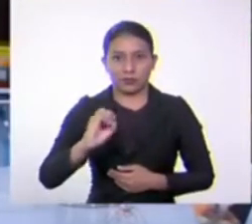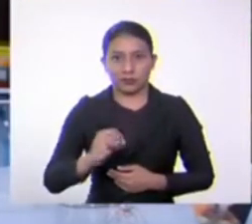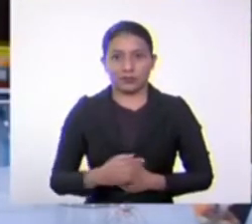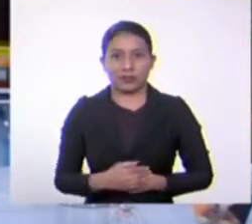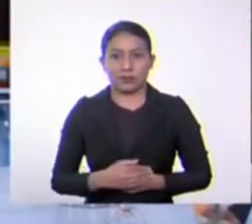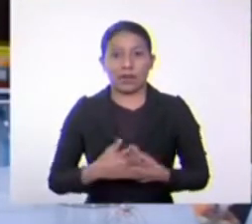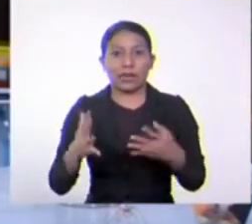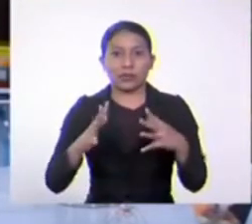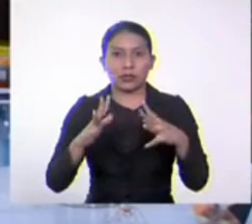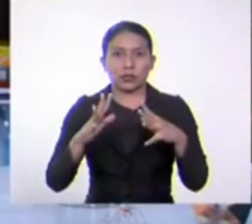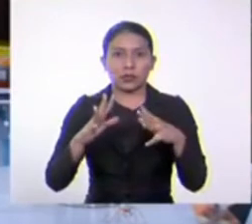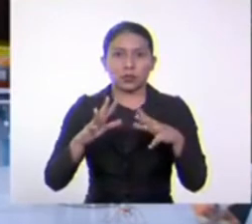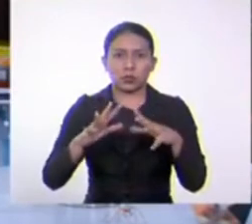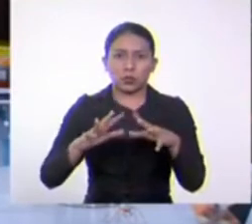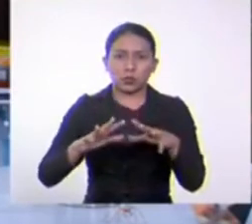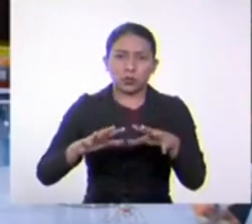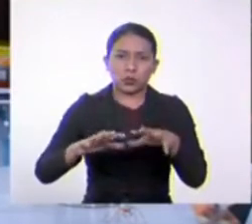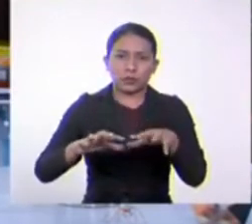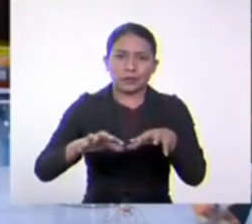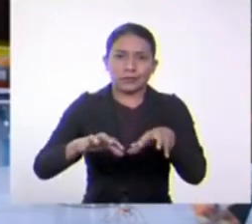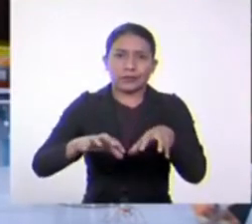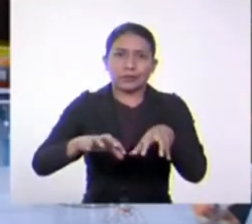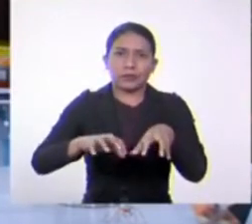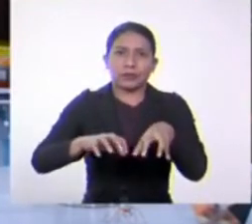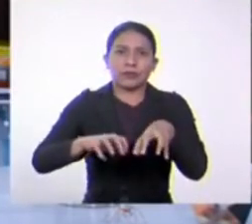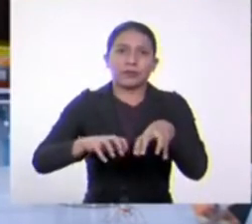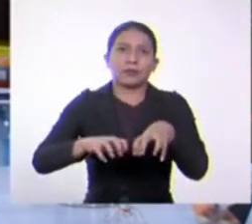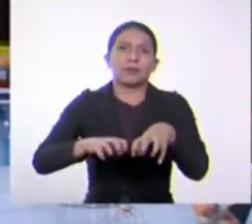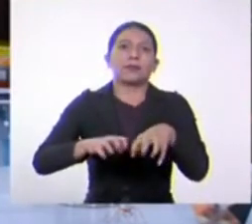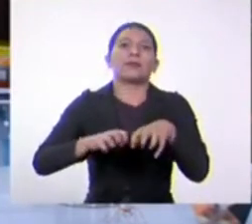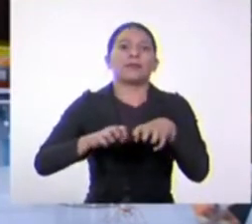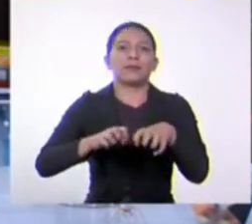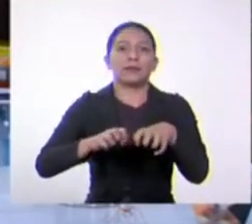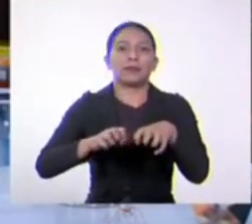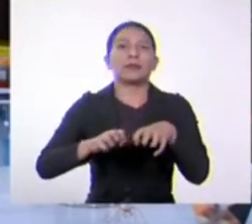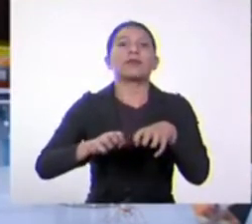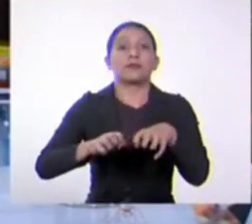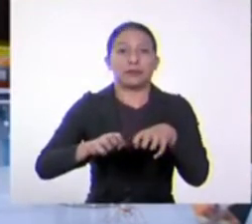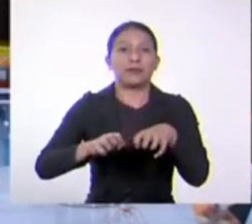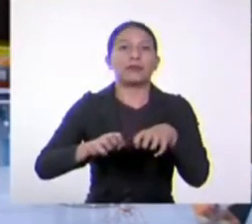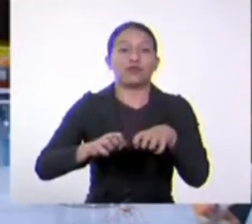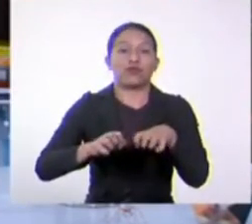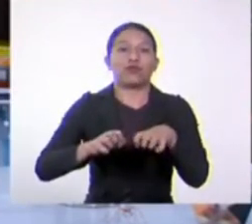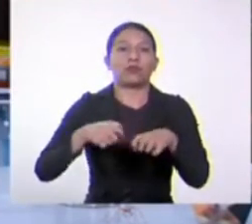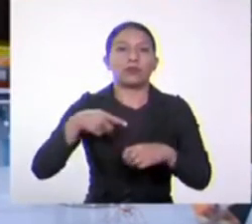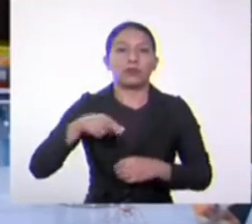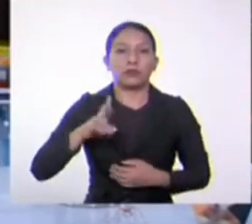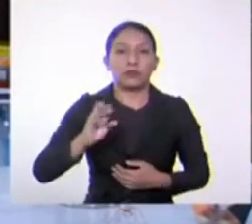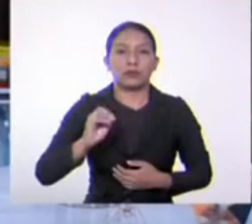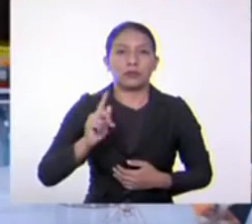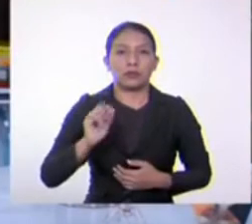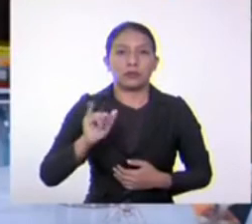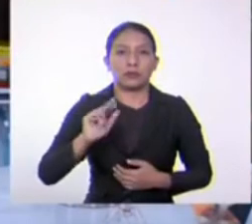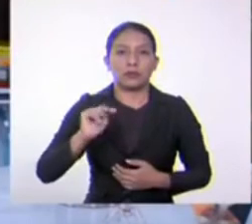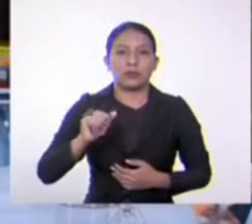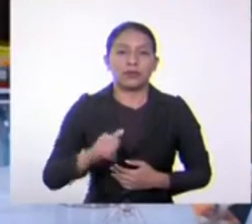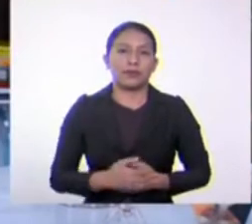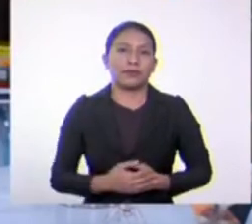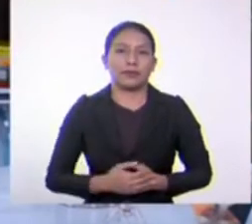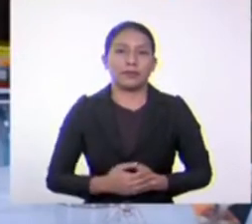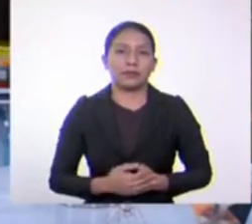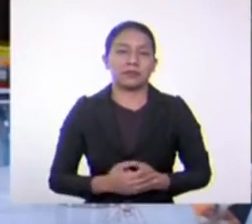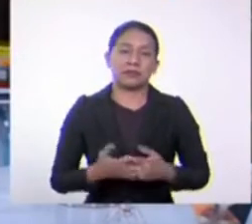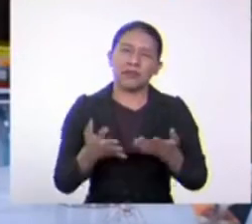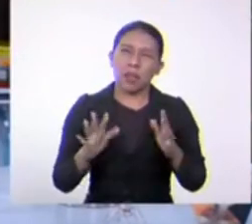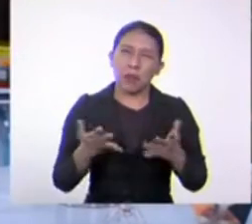acidifica toda la solución, o sea, la leche, y precipita la proteína, o sea, la desnaturaliza. Más o menos está